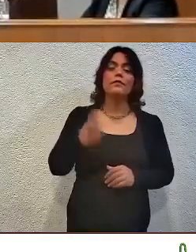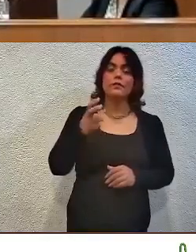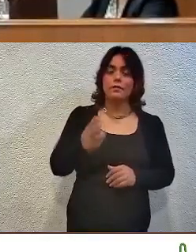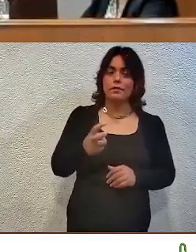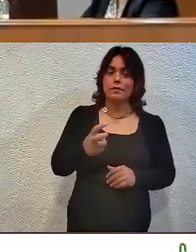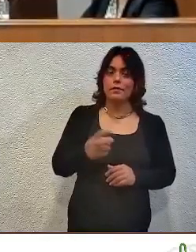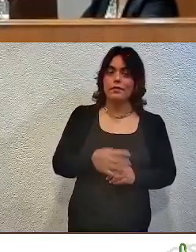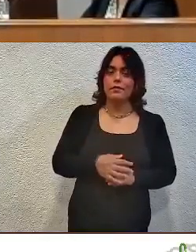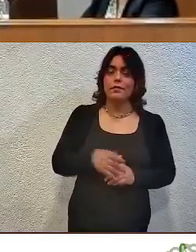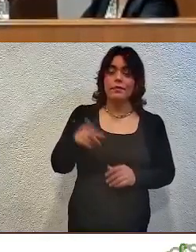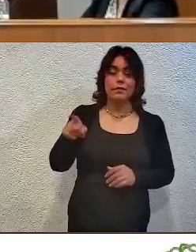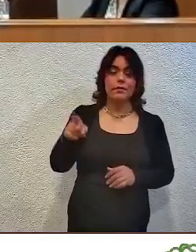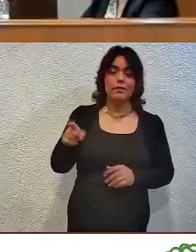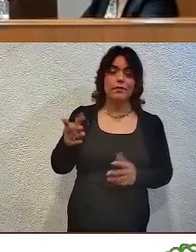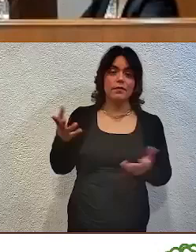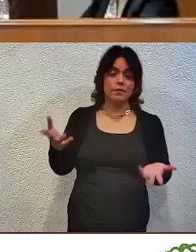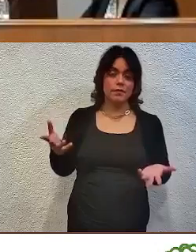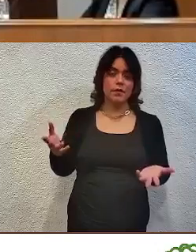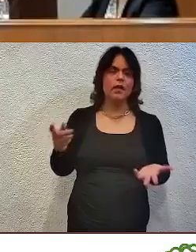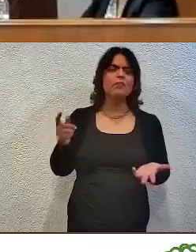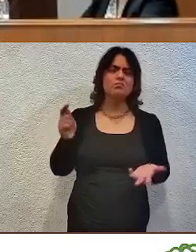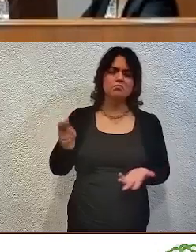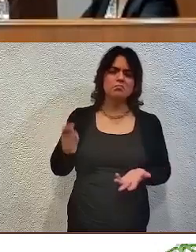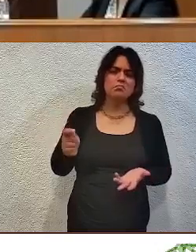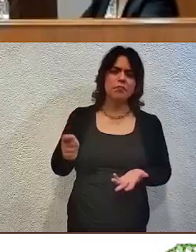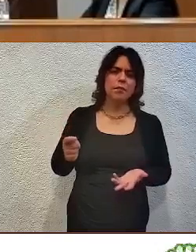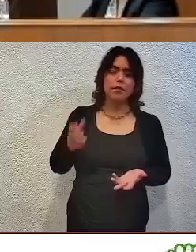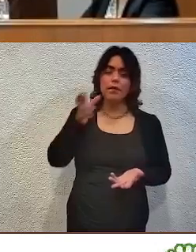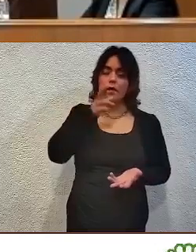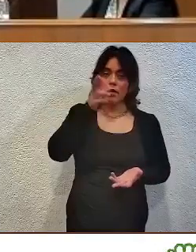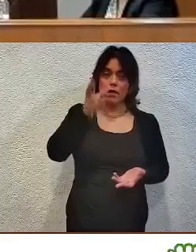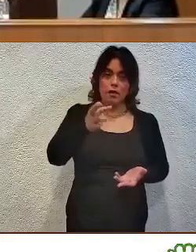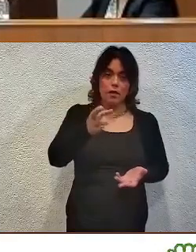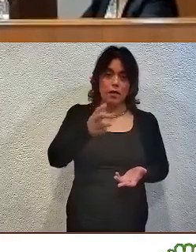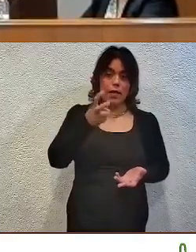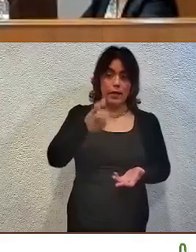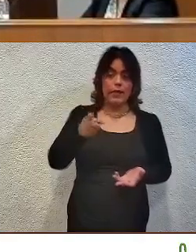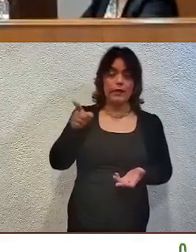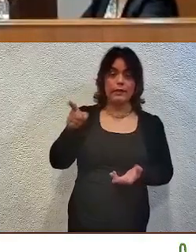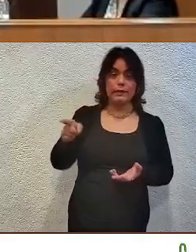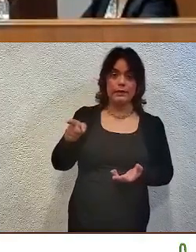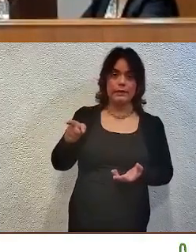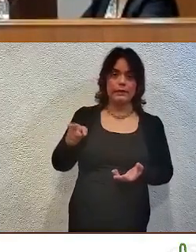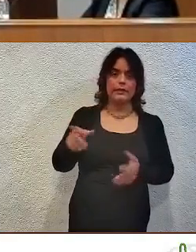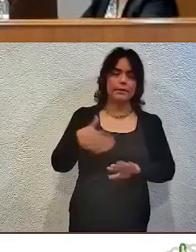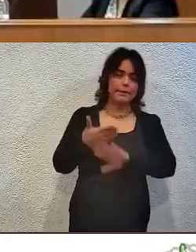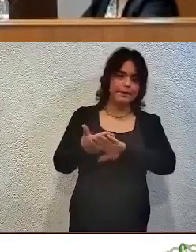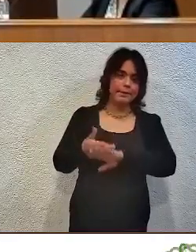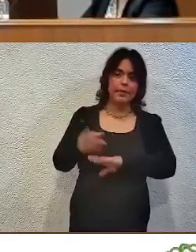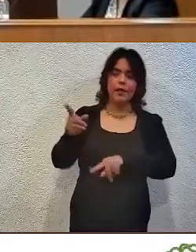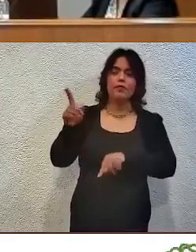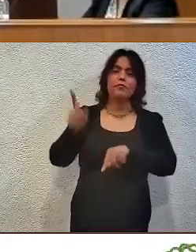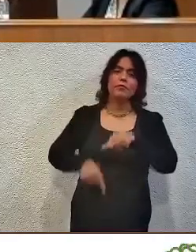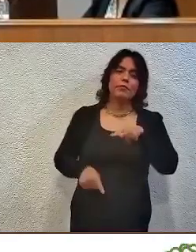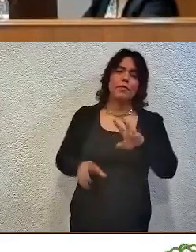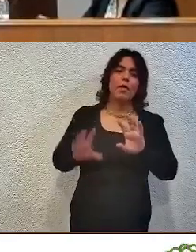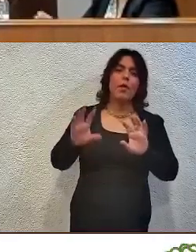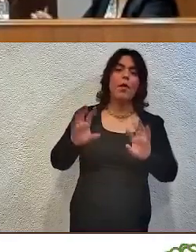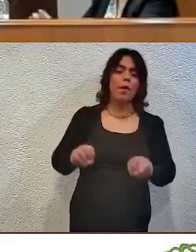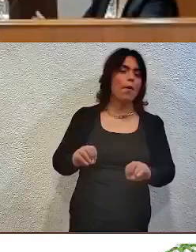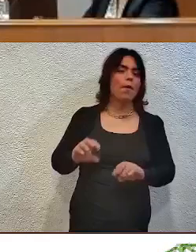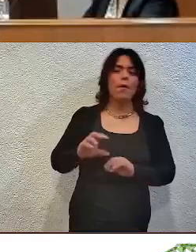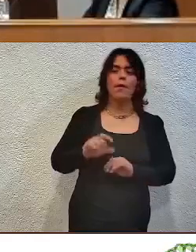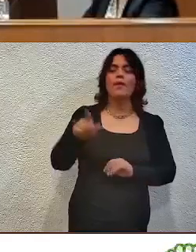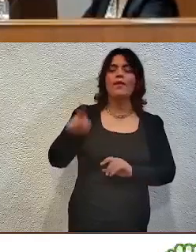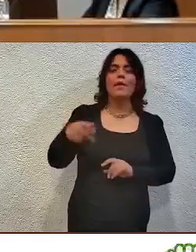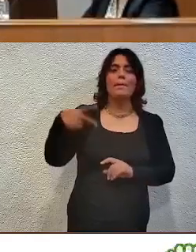la promovente reclama sustancialmente que la resolución impugnada le afecta porque se pretende su remoción o no ratificación en un